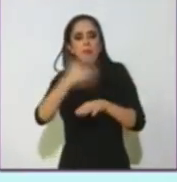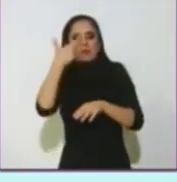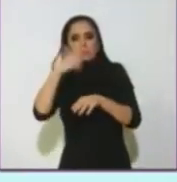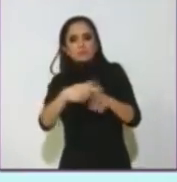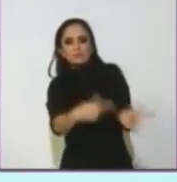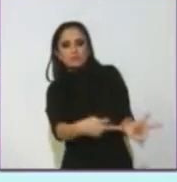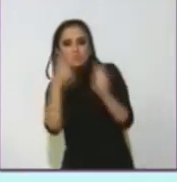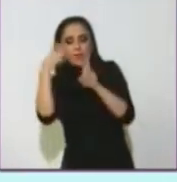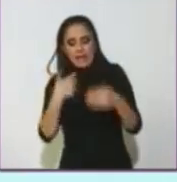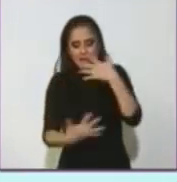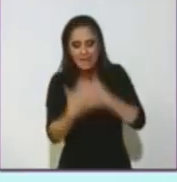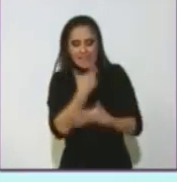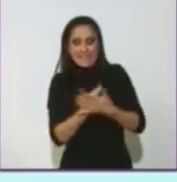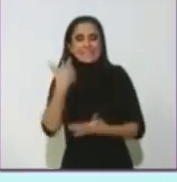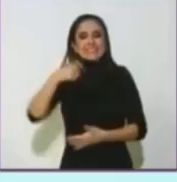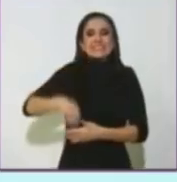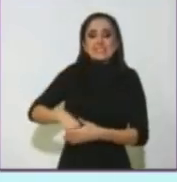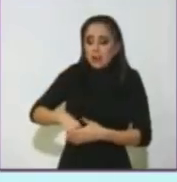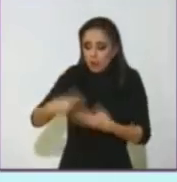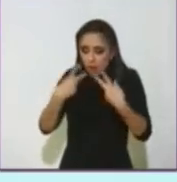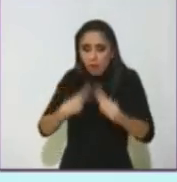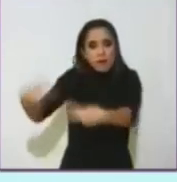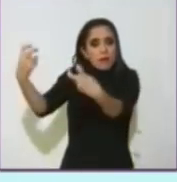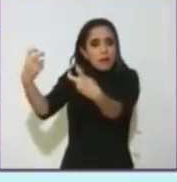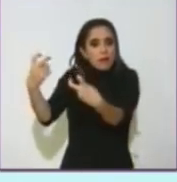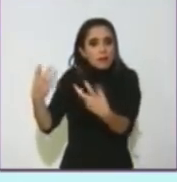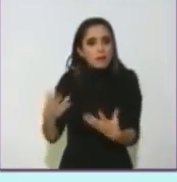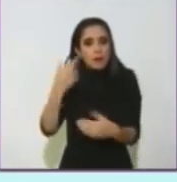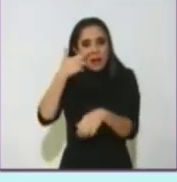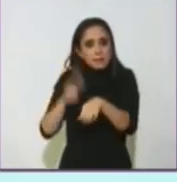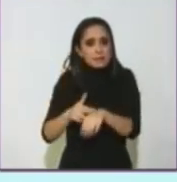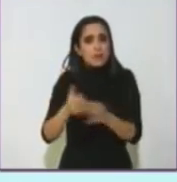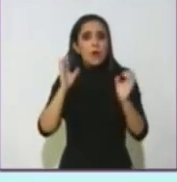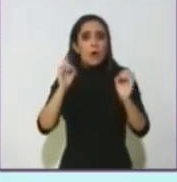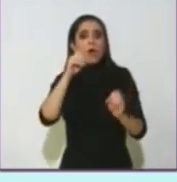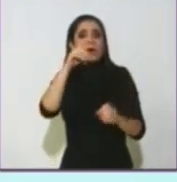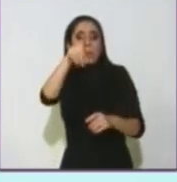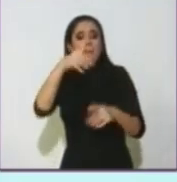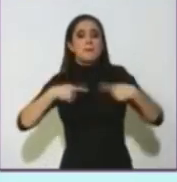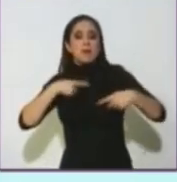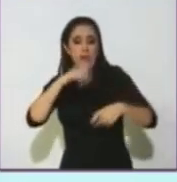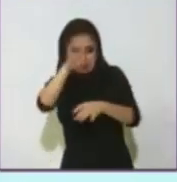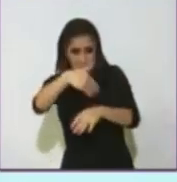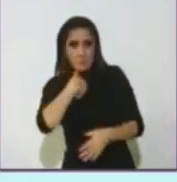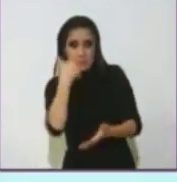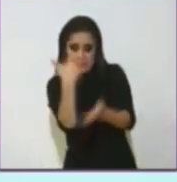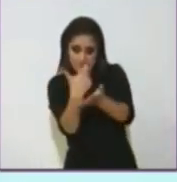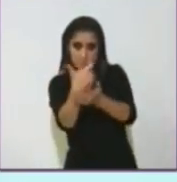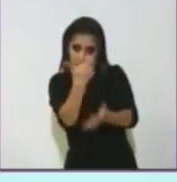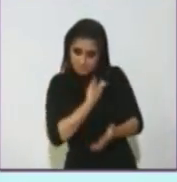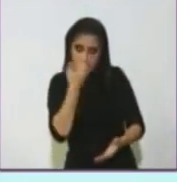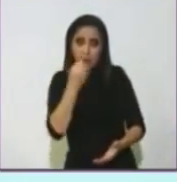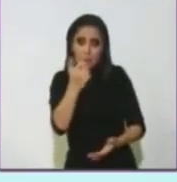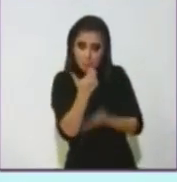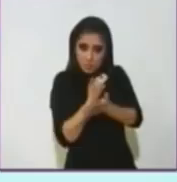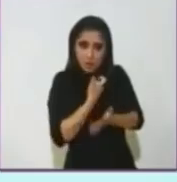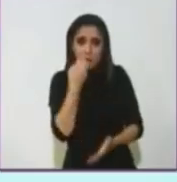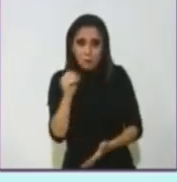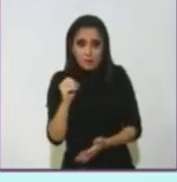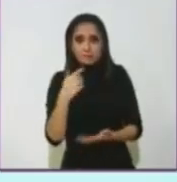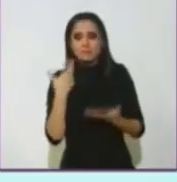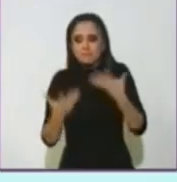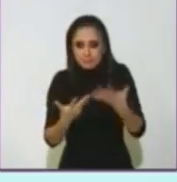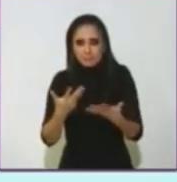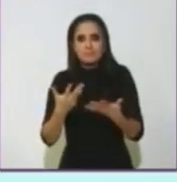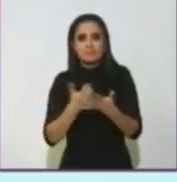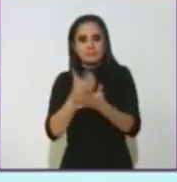quincena a ti que te han extorsionado a ti claudia sheinbaum y alejandra